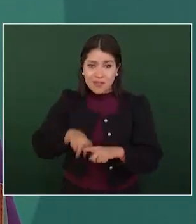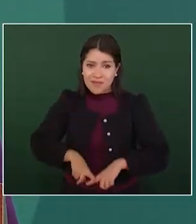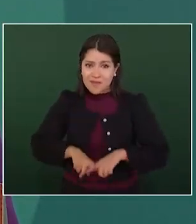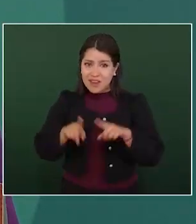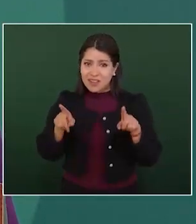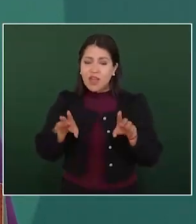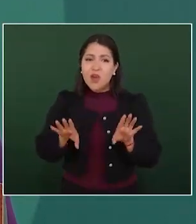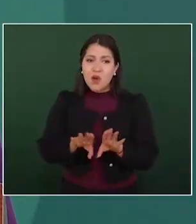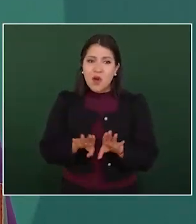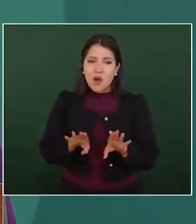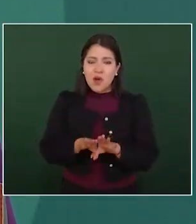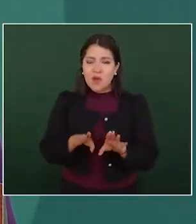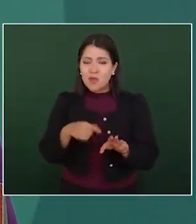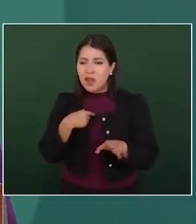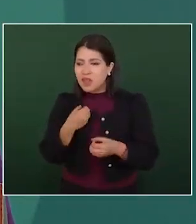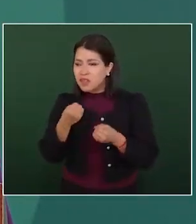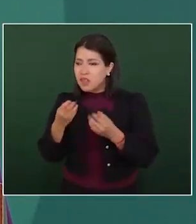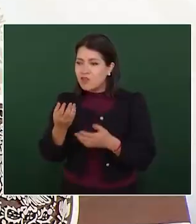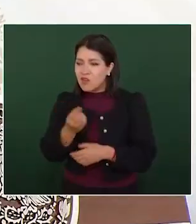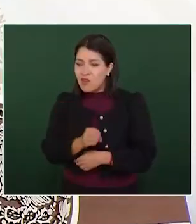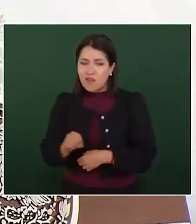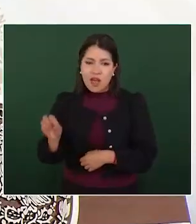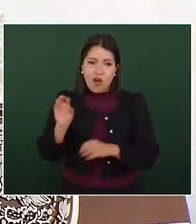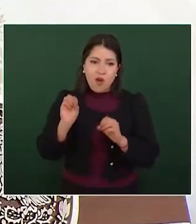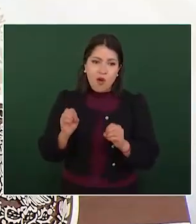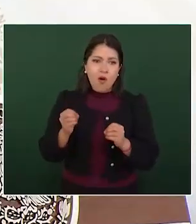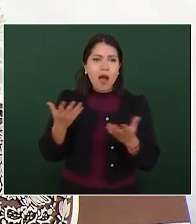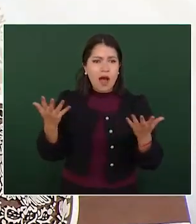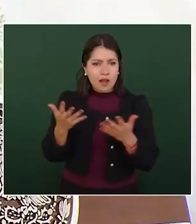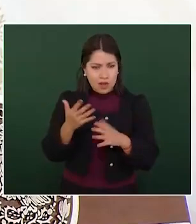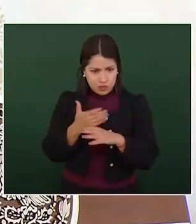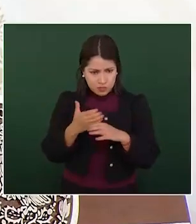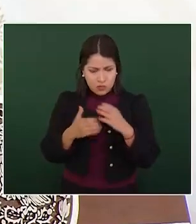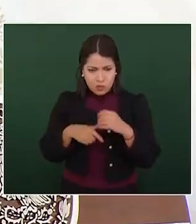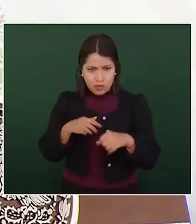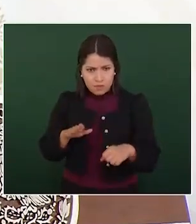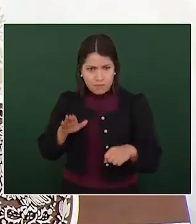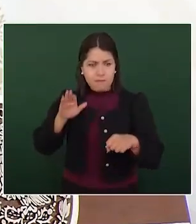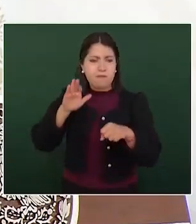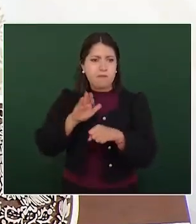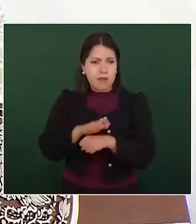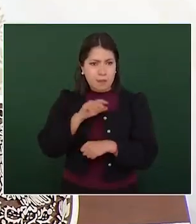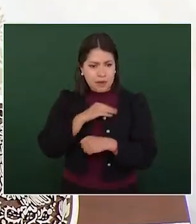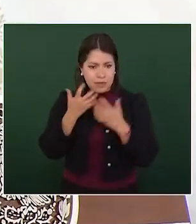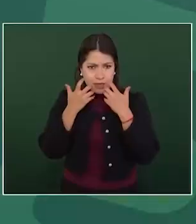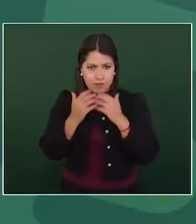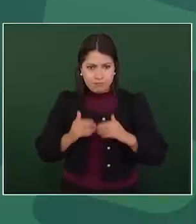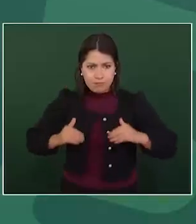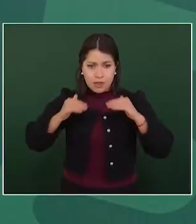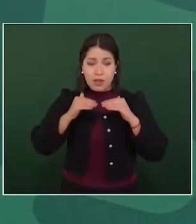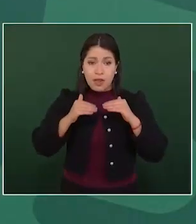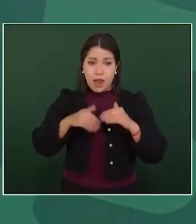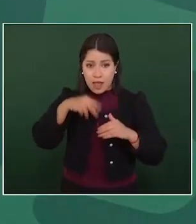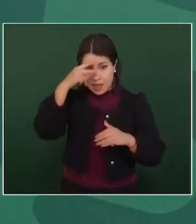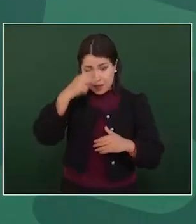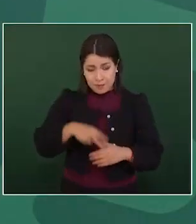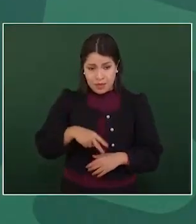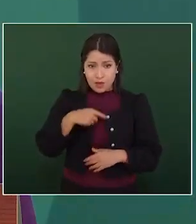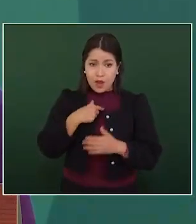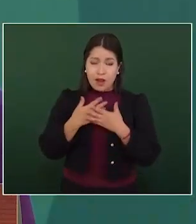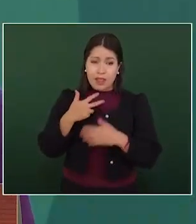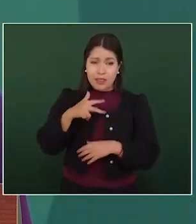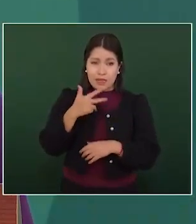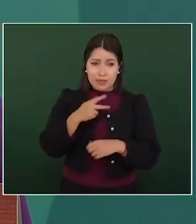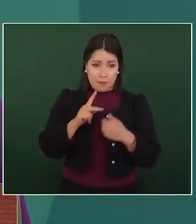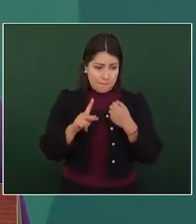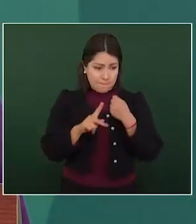cuotas o hacerlas por convicción. Como sea, México es uno de los apenas 13 países en el mundo